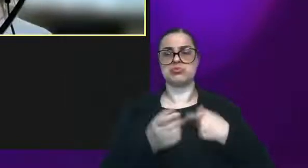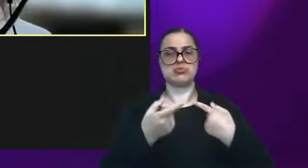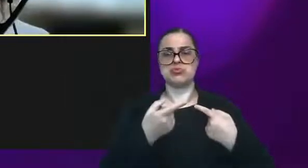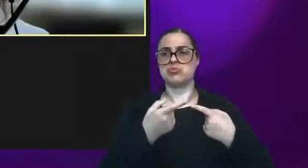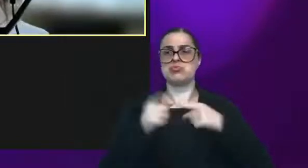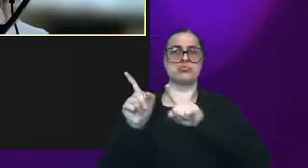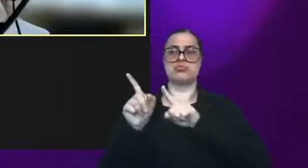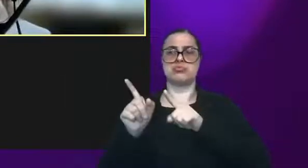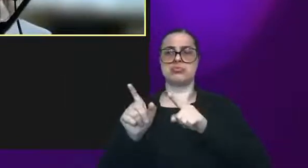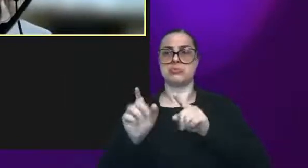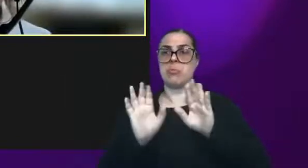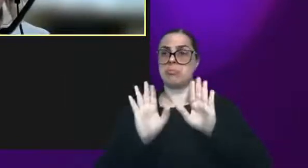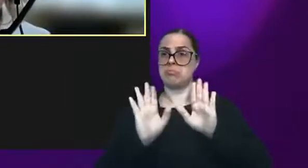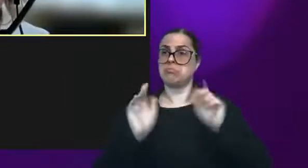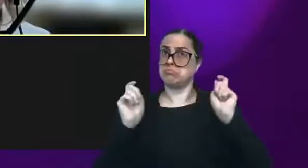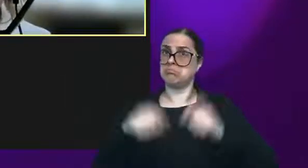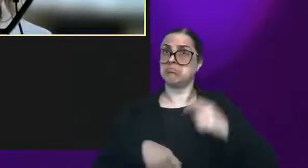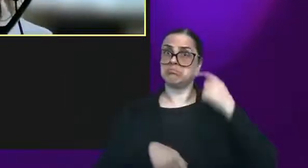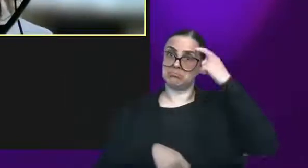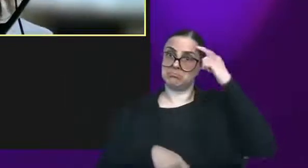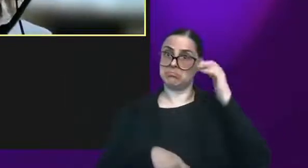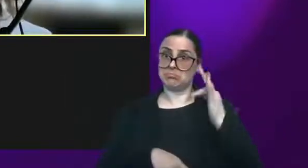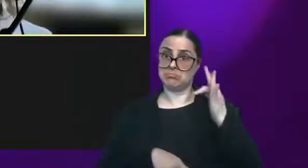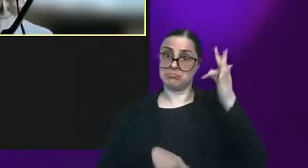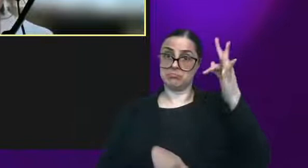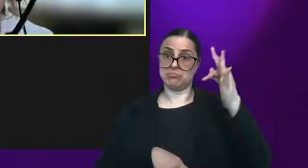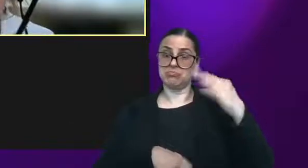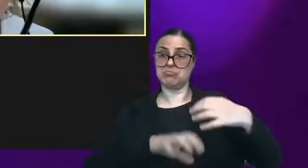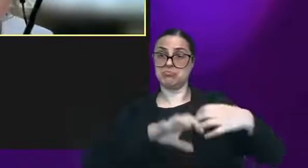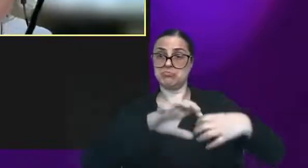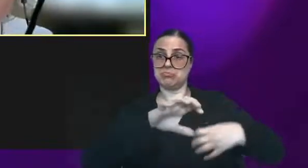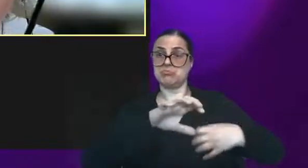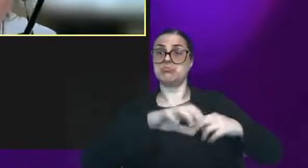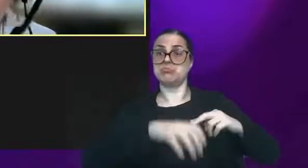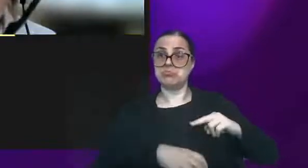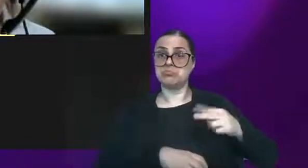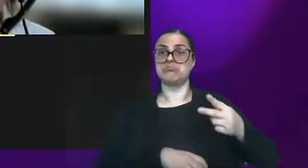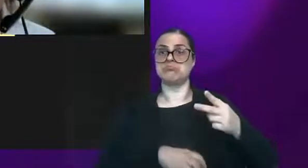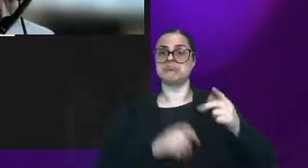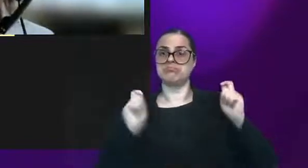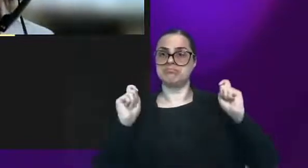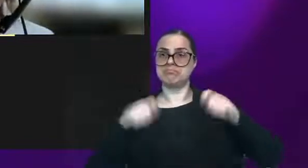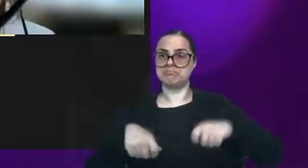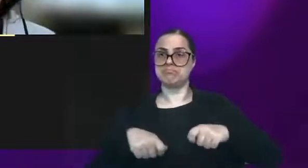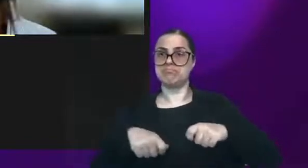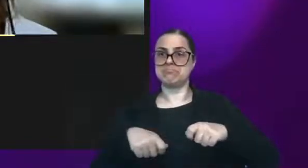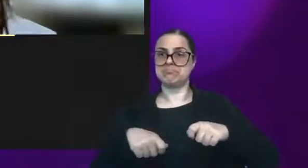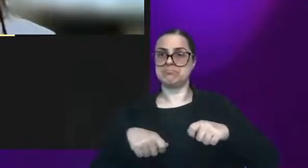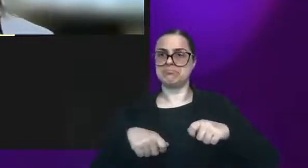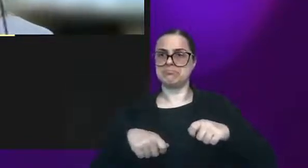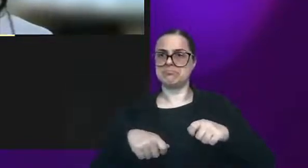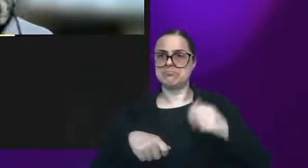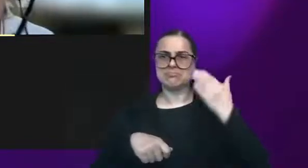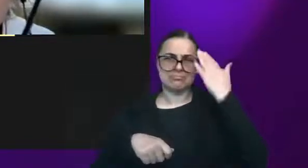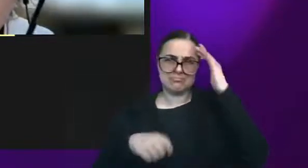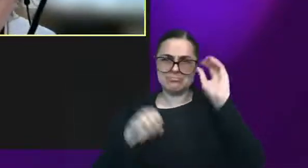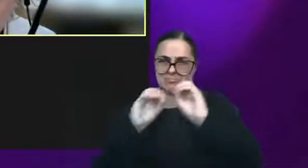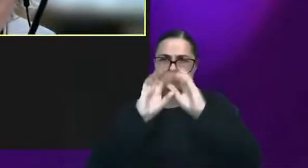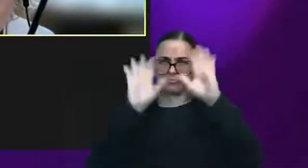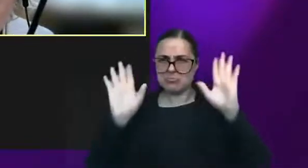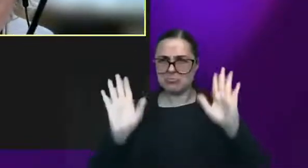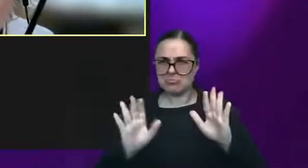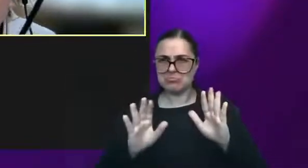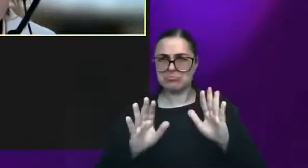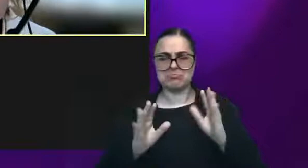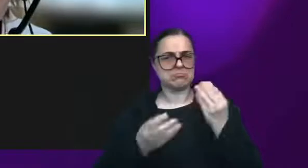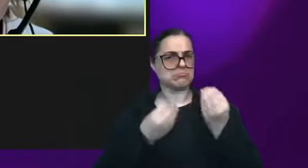No sé si me entienden lo que es un poco la filosofía. Sí. Es distinto a un paciente que, por ejemplo,